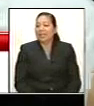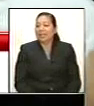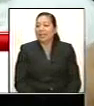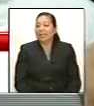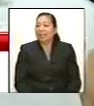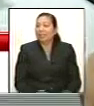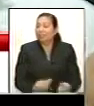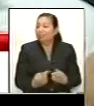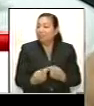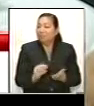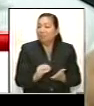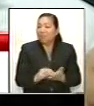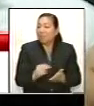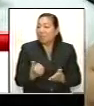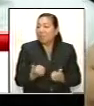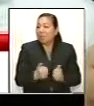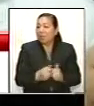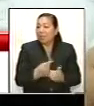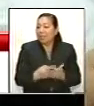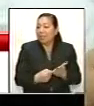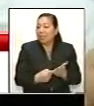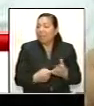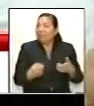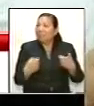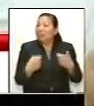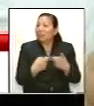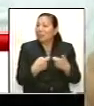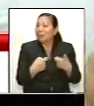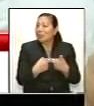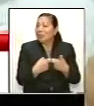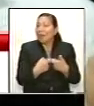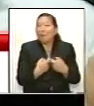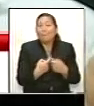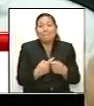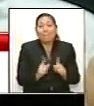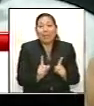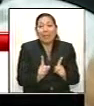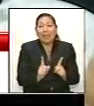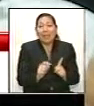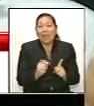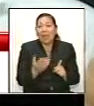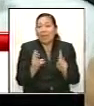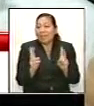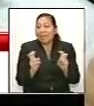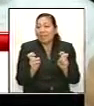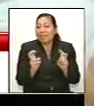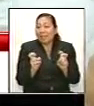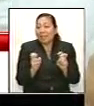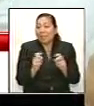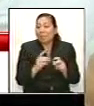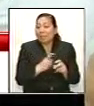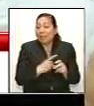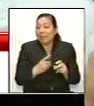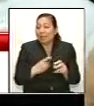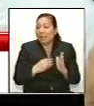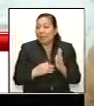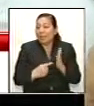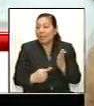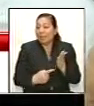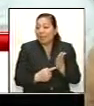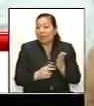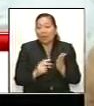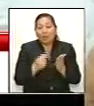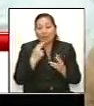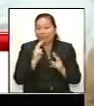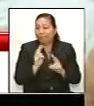lo relaciona inmediatamente con lo que es las redes sociales. Sin embargo, hay temas que la división de alta tecnología no